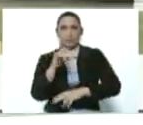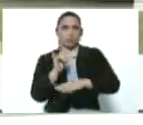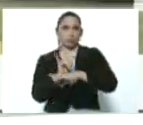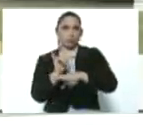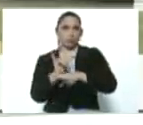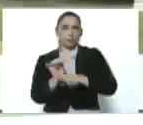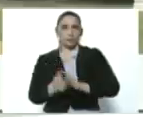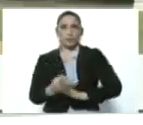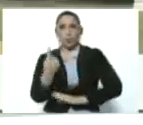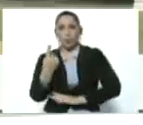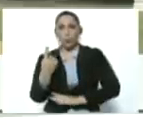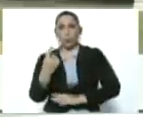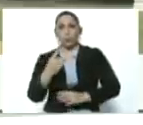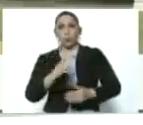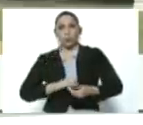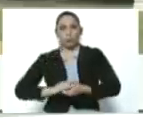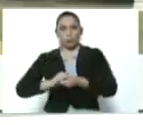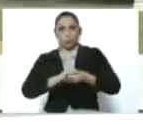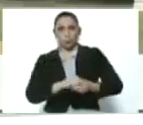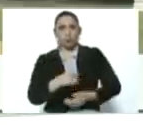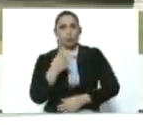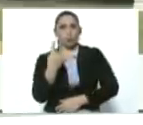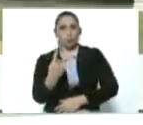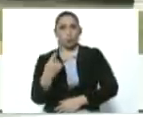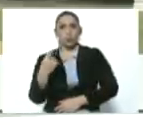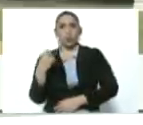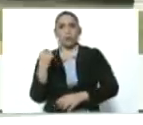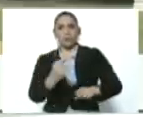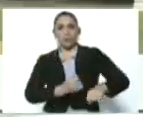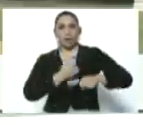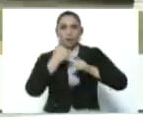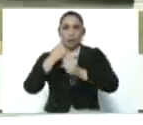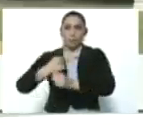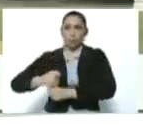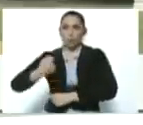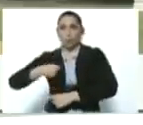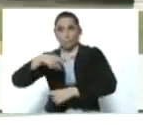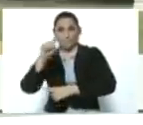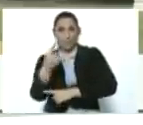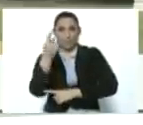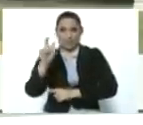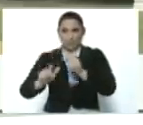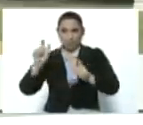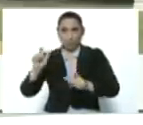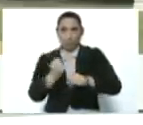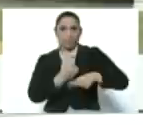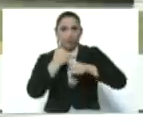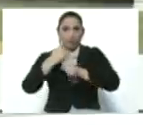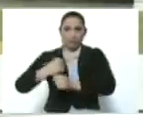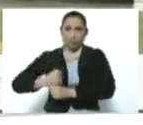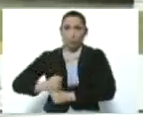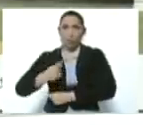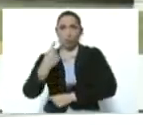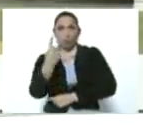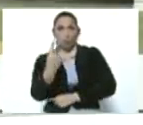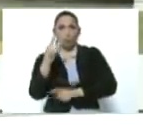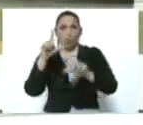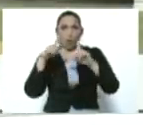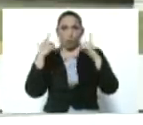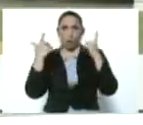1 en trujillo 1 en el tema puro primer caso en el tema curó y 1 en la guaira